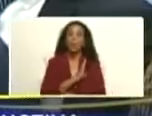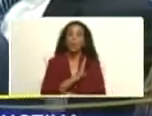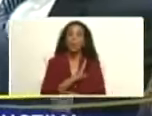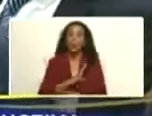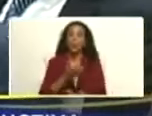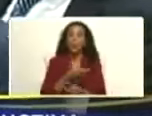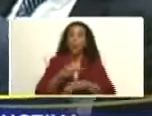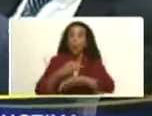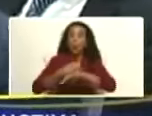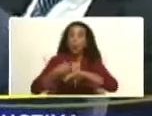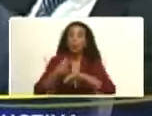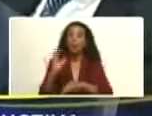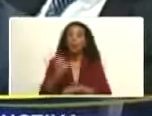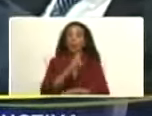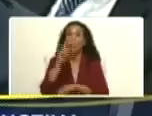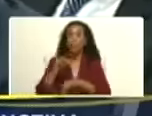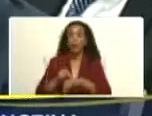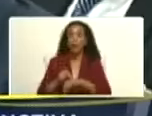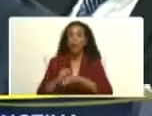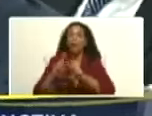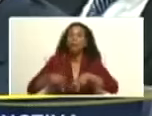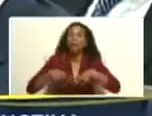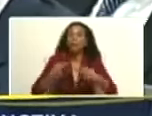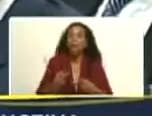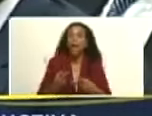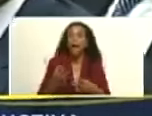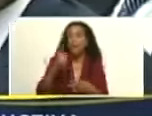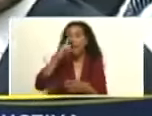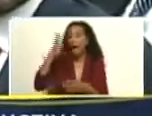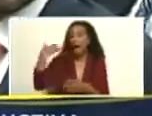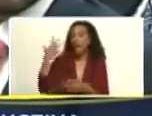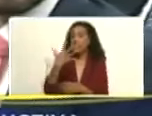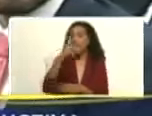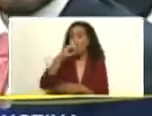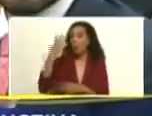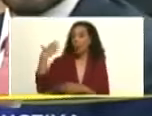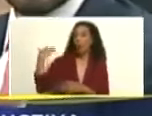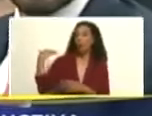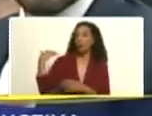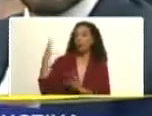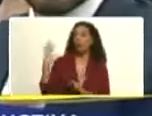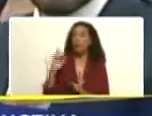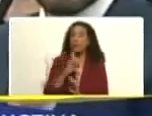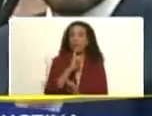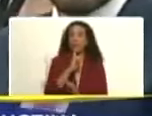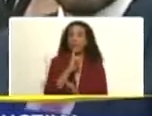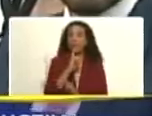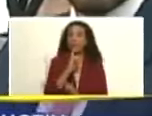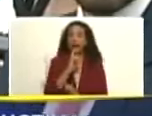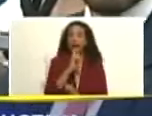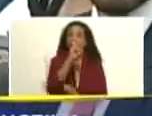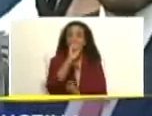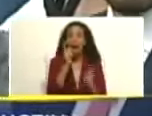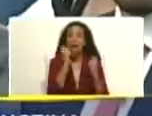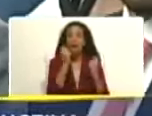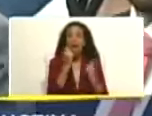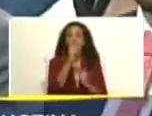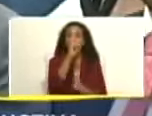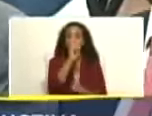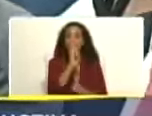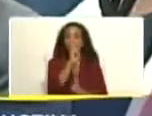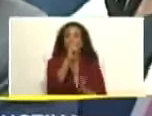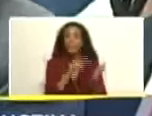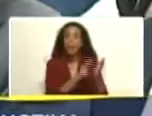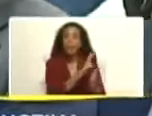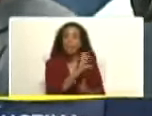solo es posible gracias a una Asamblea Nacional que se comprometió en la campaña del 2020 a generar una ley orgánica de